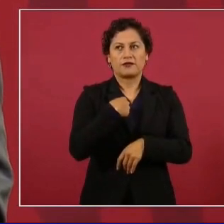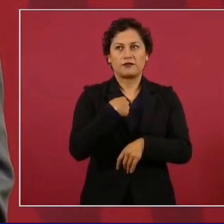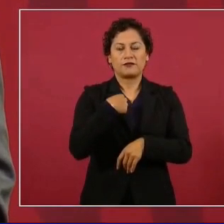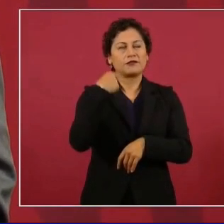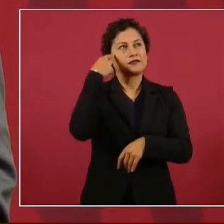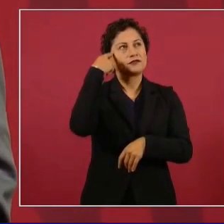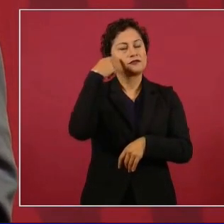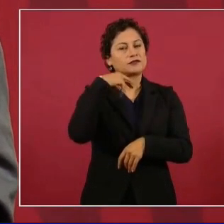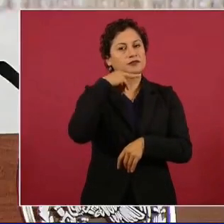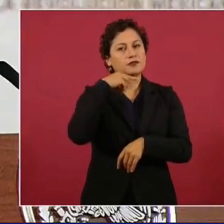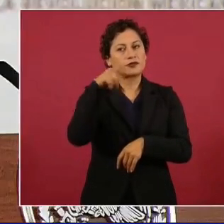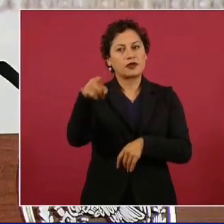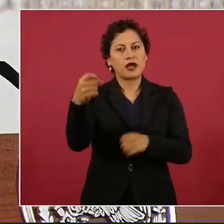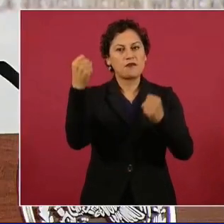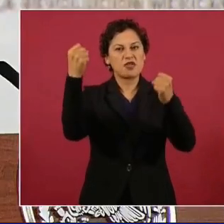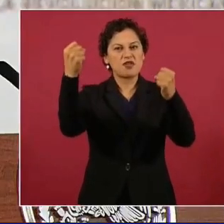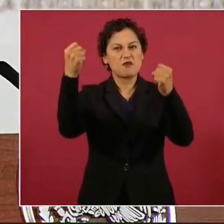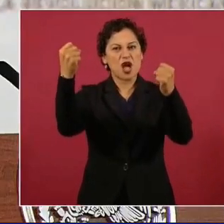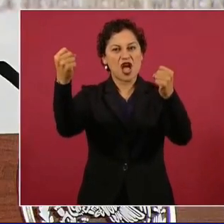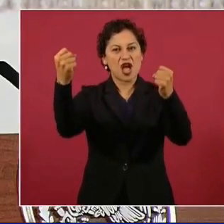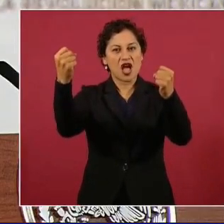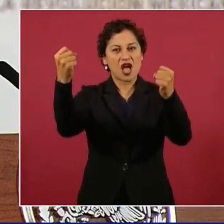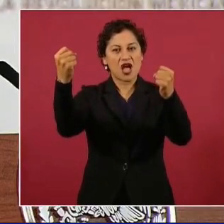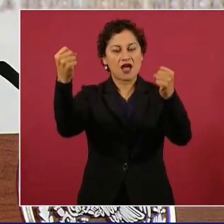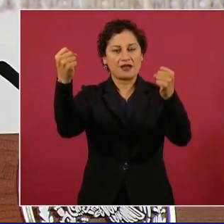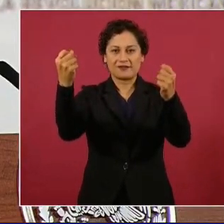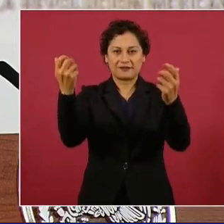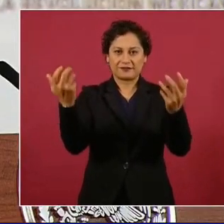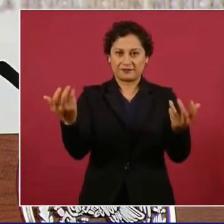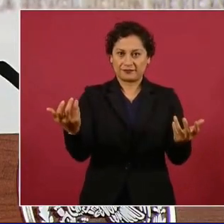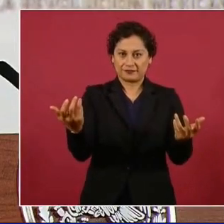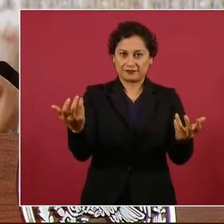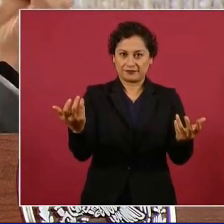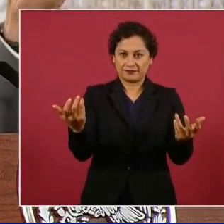Pero para que vean cómo está la gente.